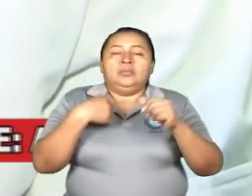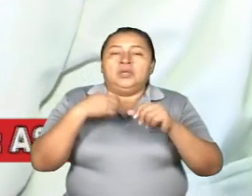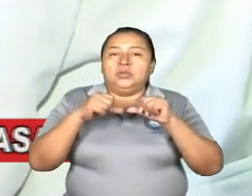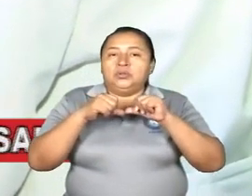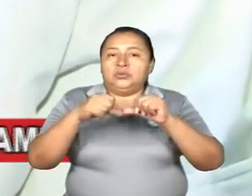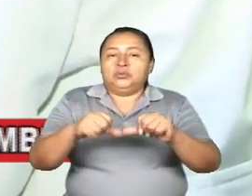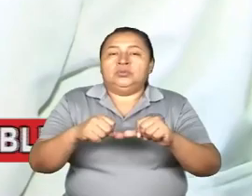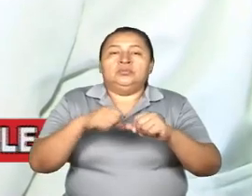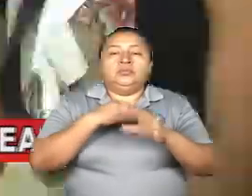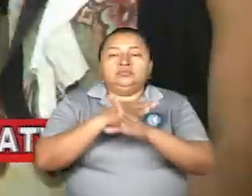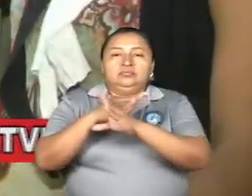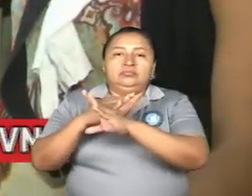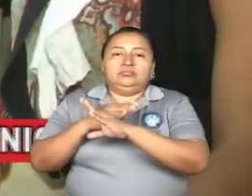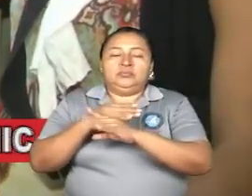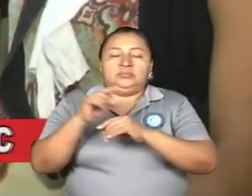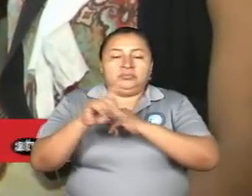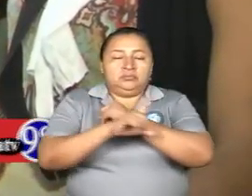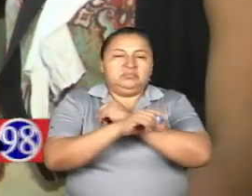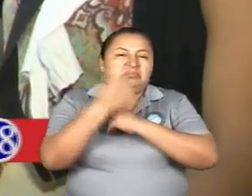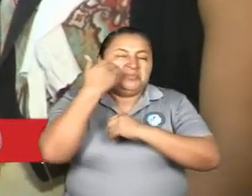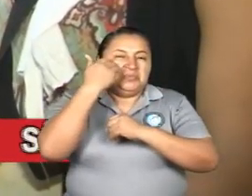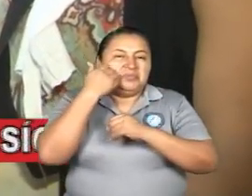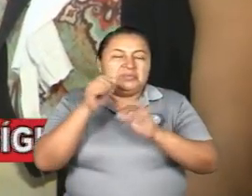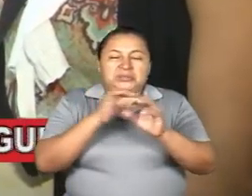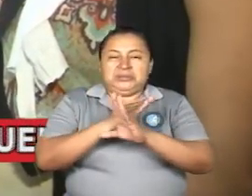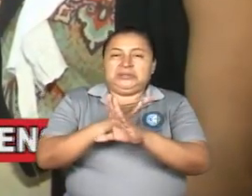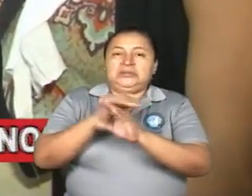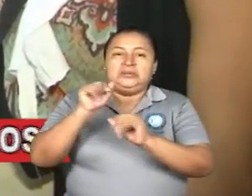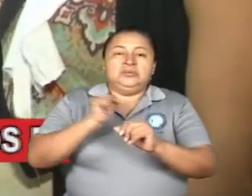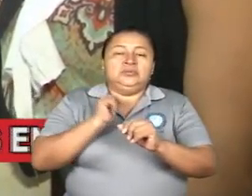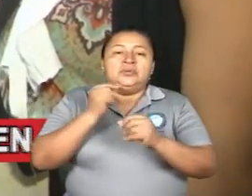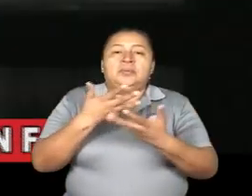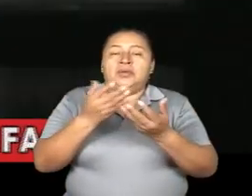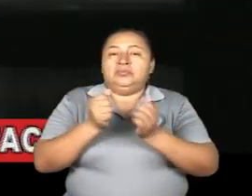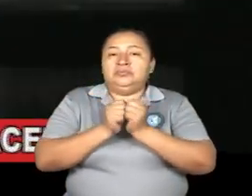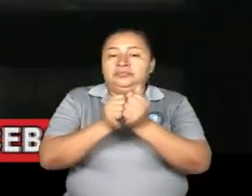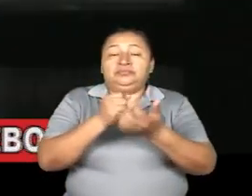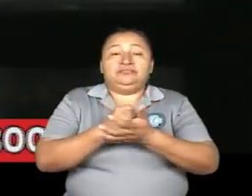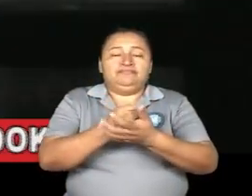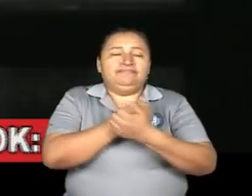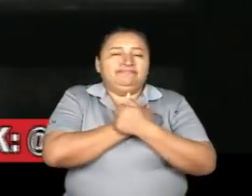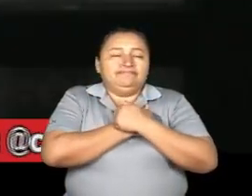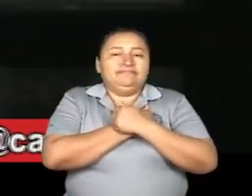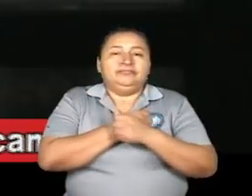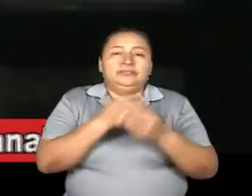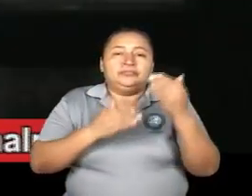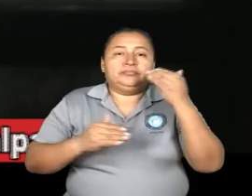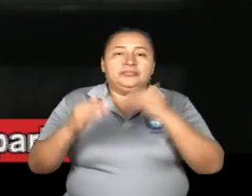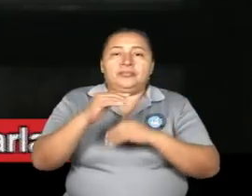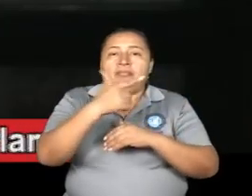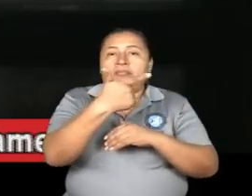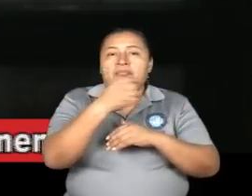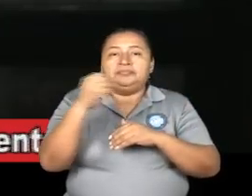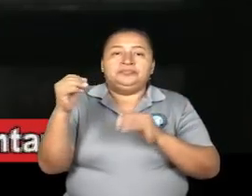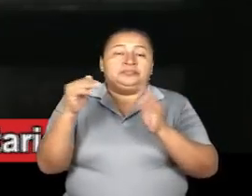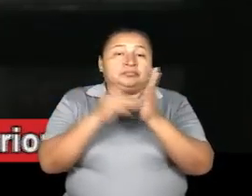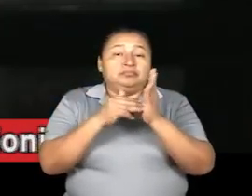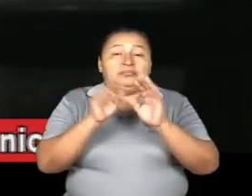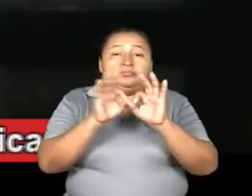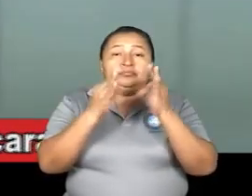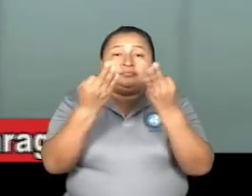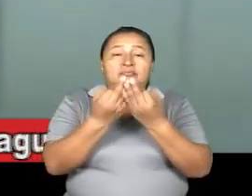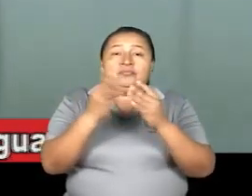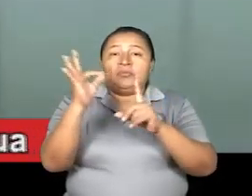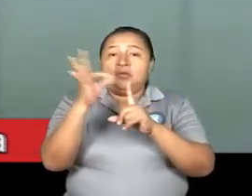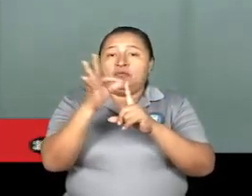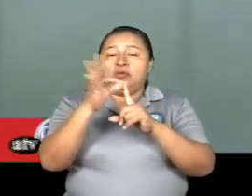continuar con la prevención de leptospirosis. Además, expresó su solidaridad con las más de 700.000 familias afectadas en